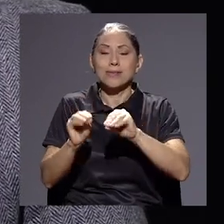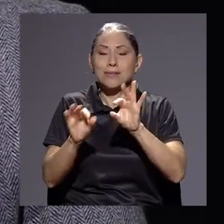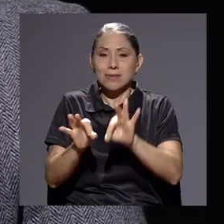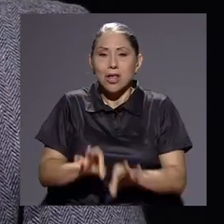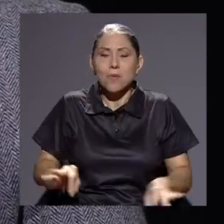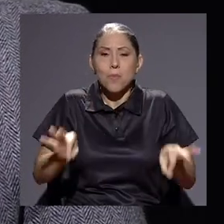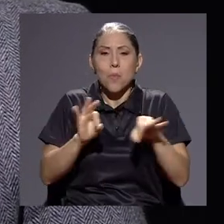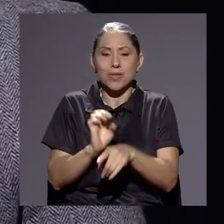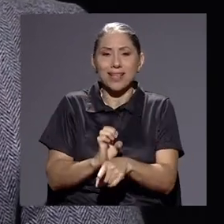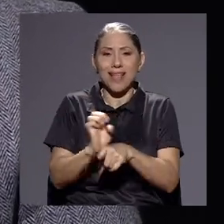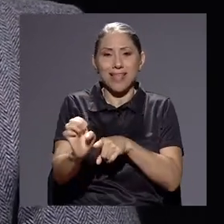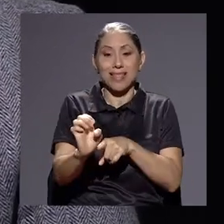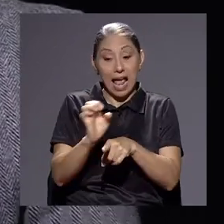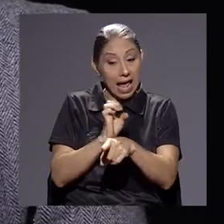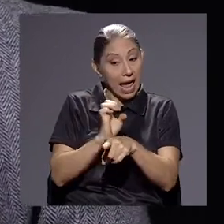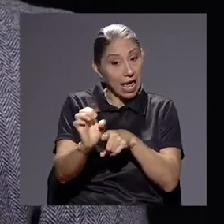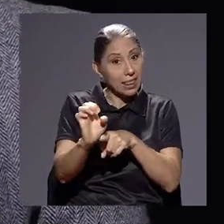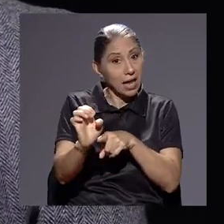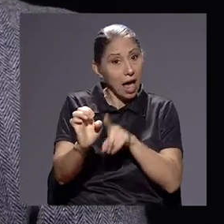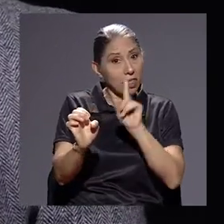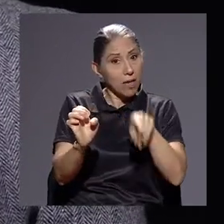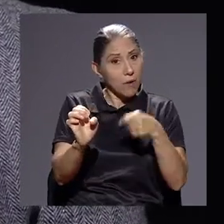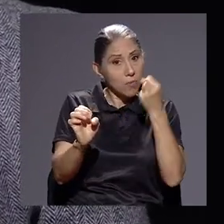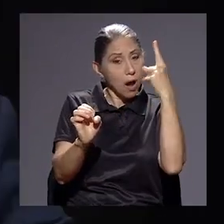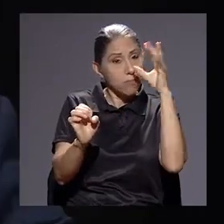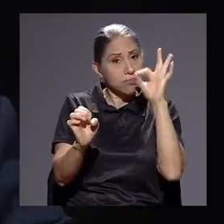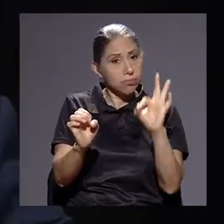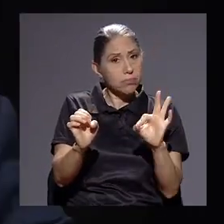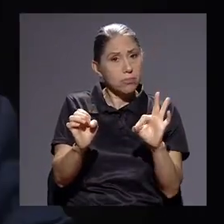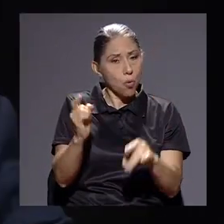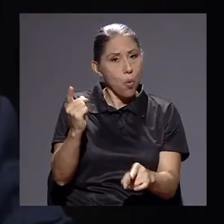de la ética, entendida la palabra ética como debe entenderse,